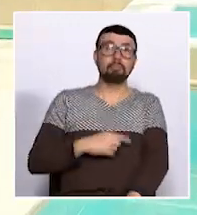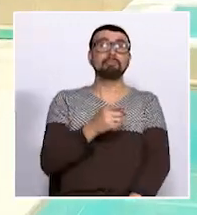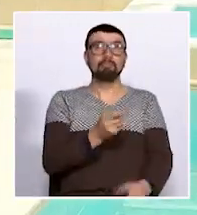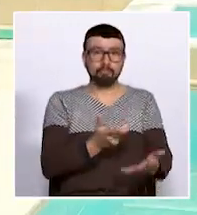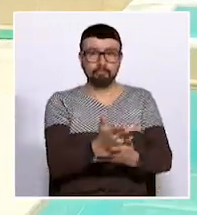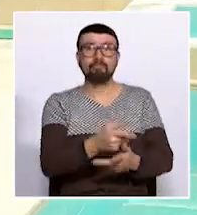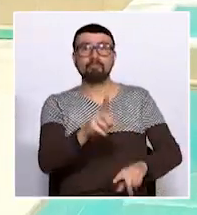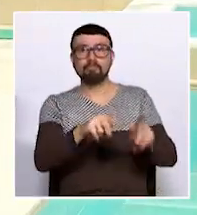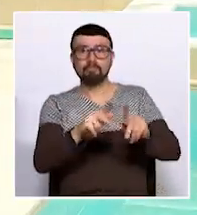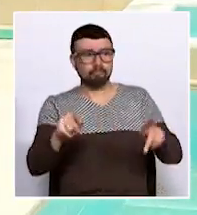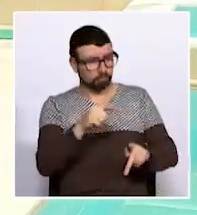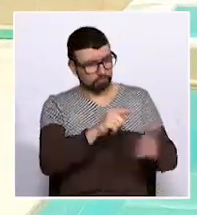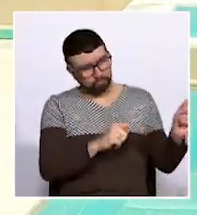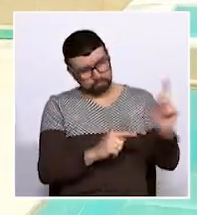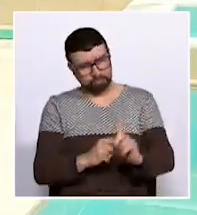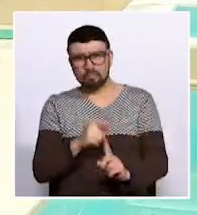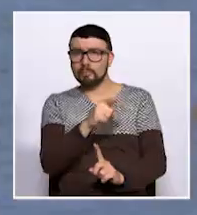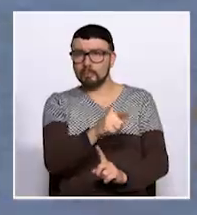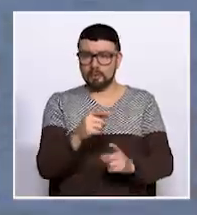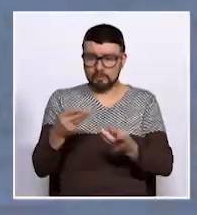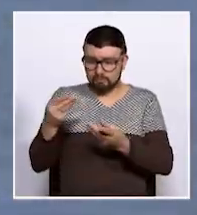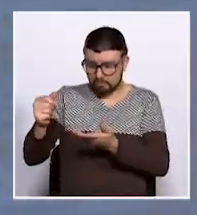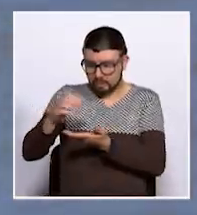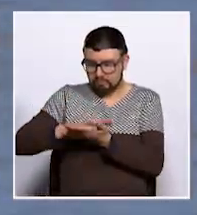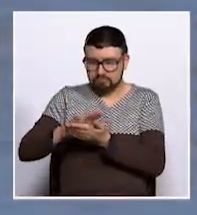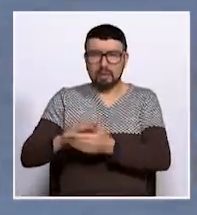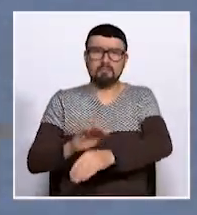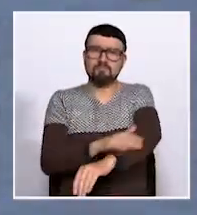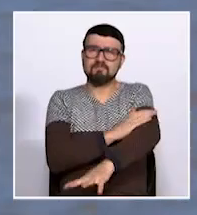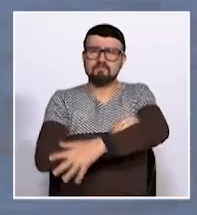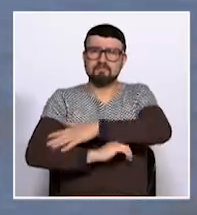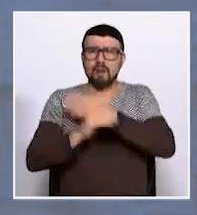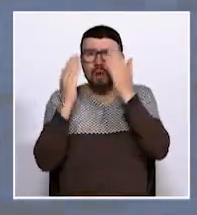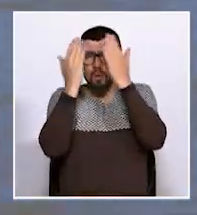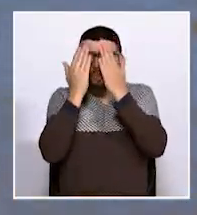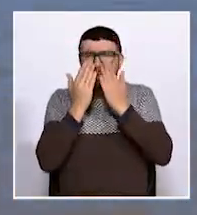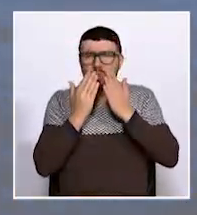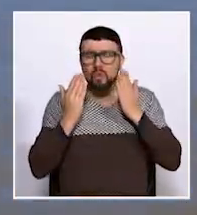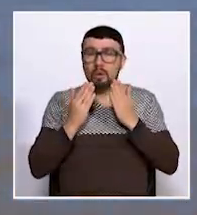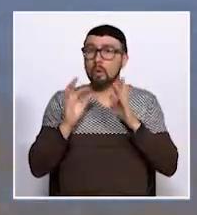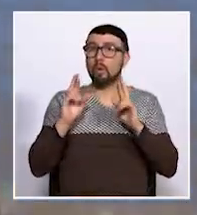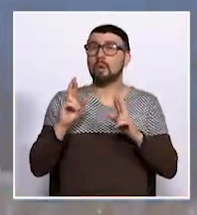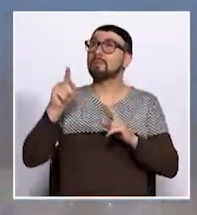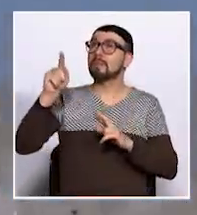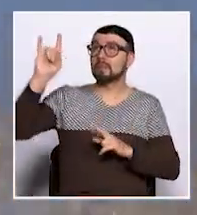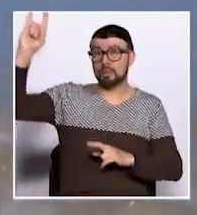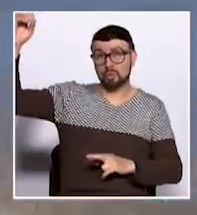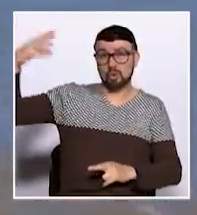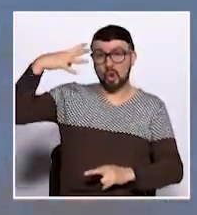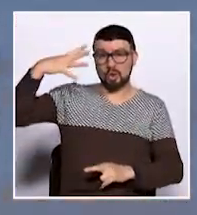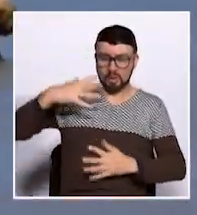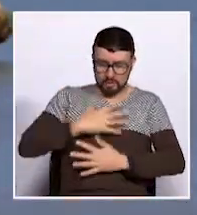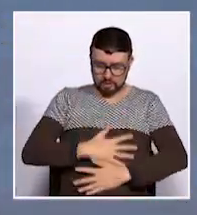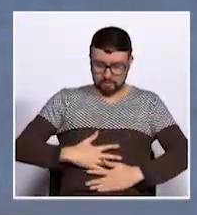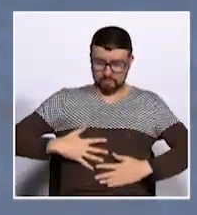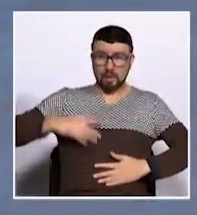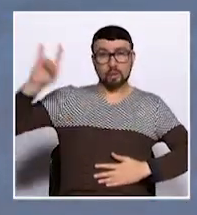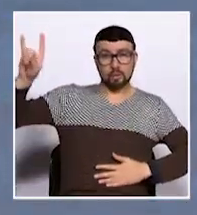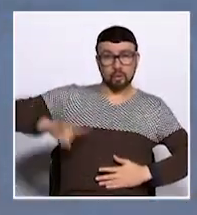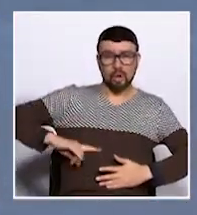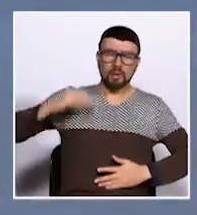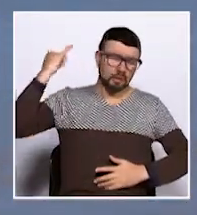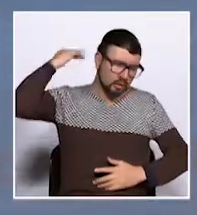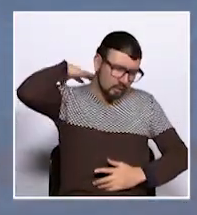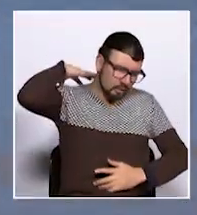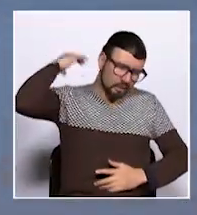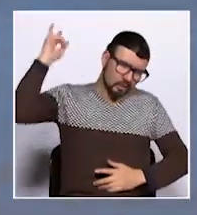sol, que se apliquen un buen bloqueador, que cuiden su carita y ojalá el sol les dé en el estómago, en la espalda y en el lugar donde